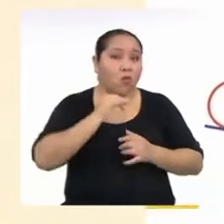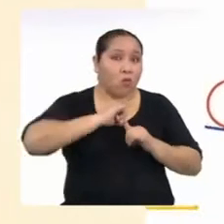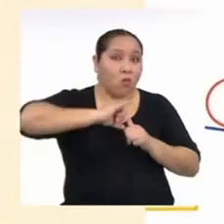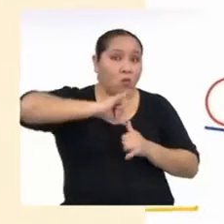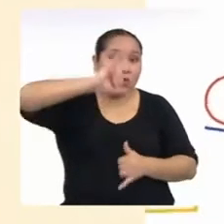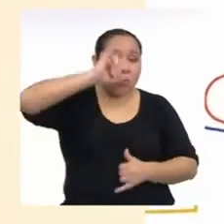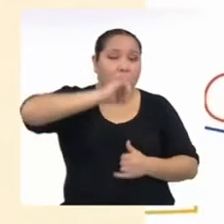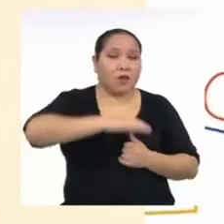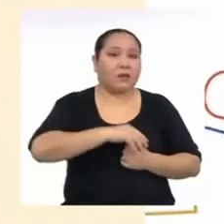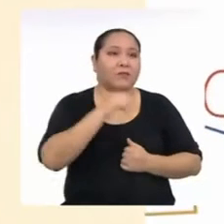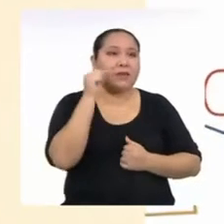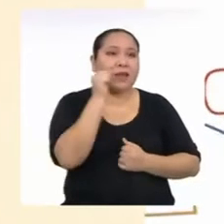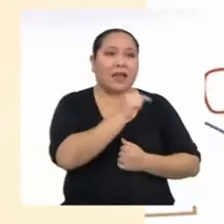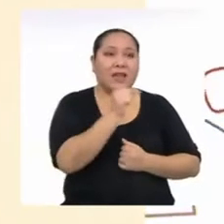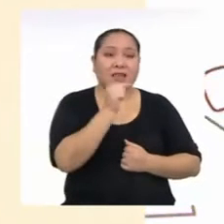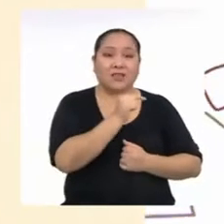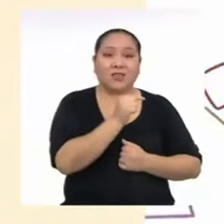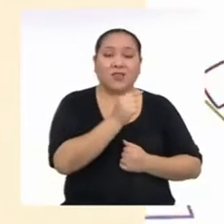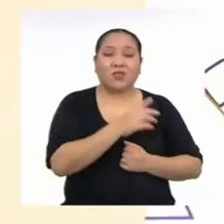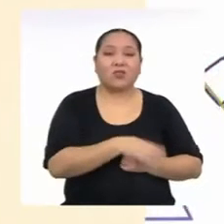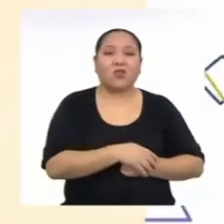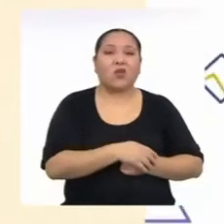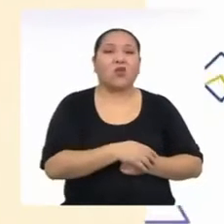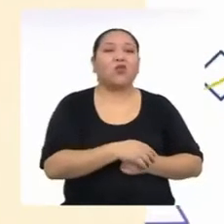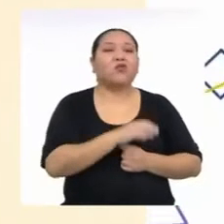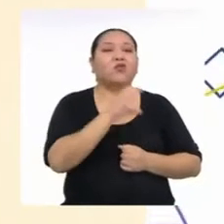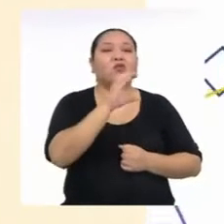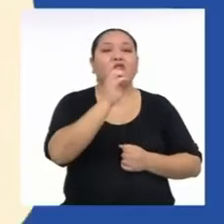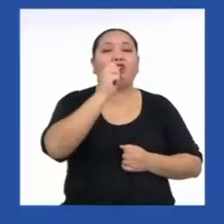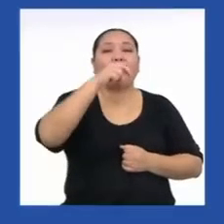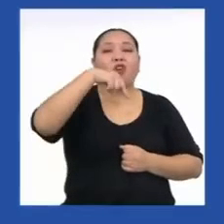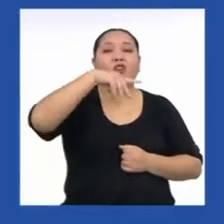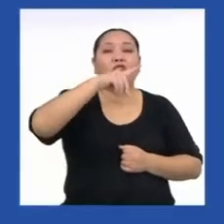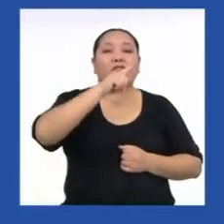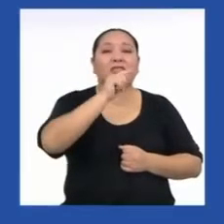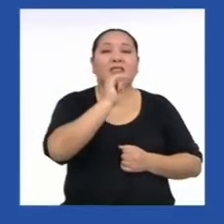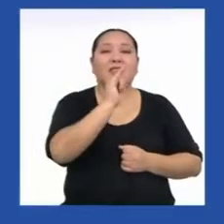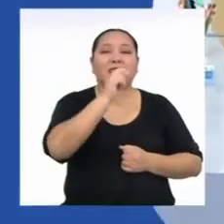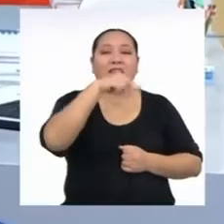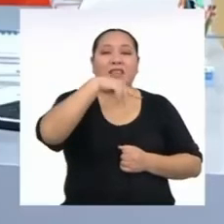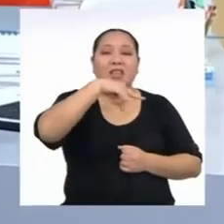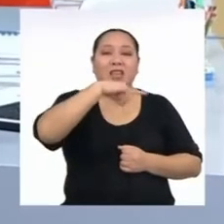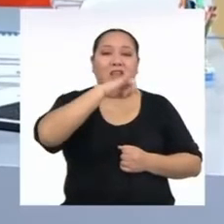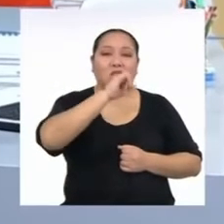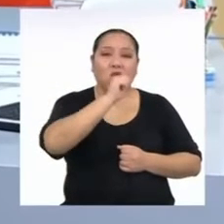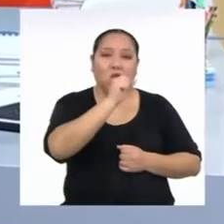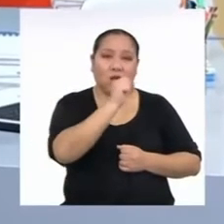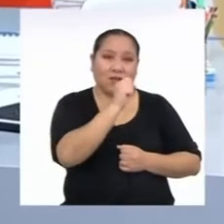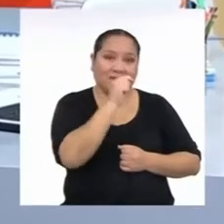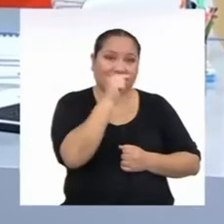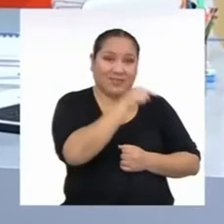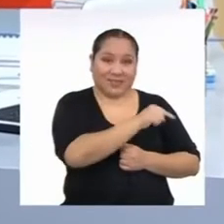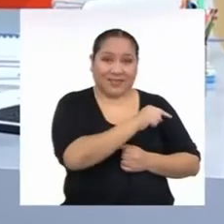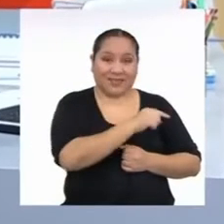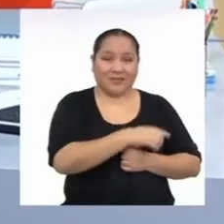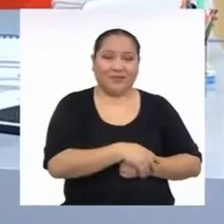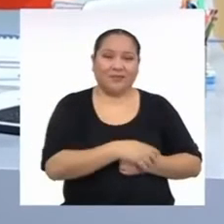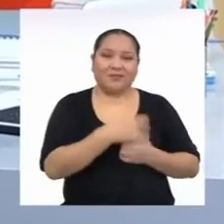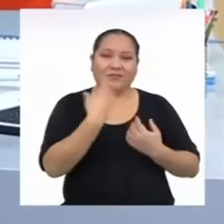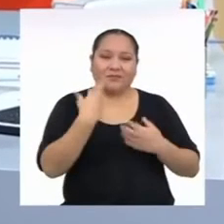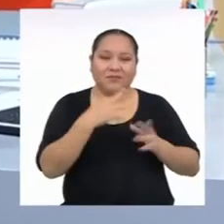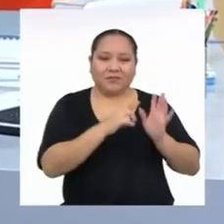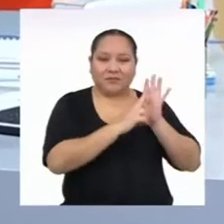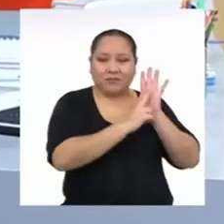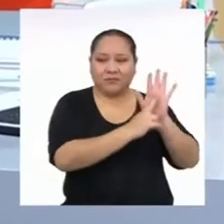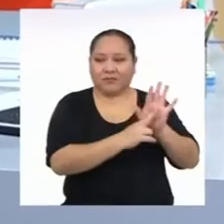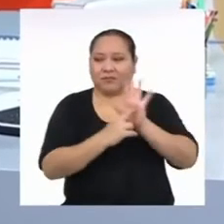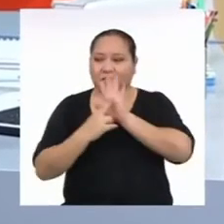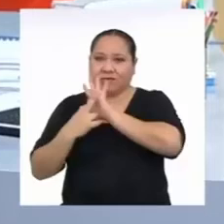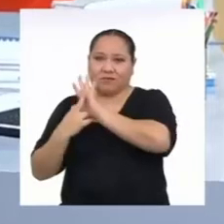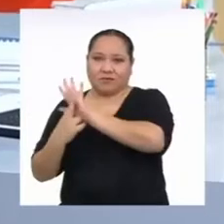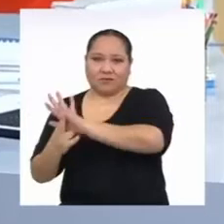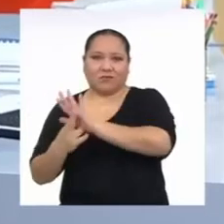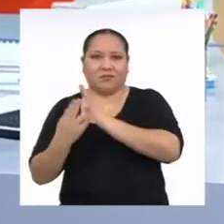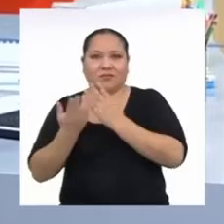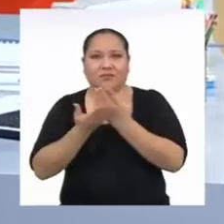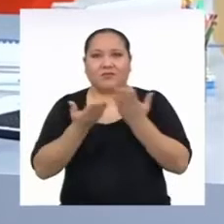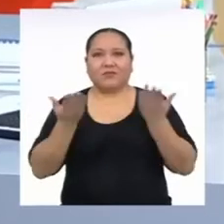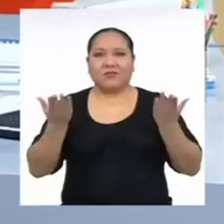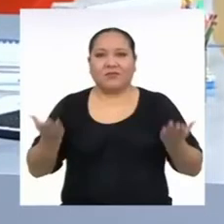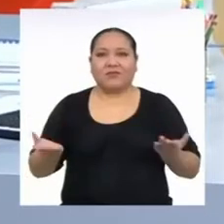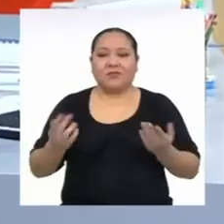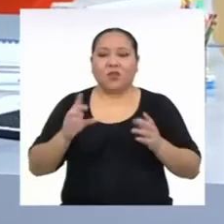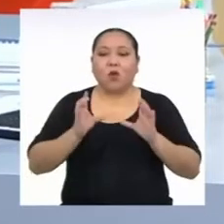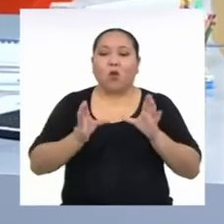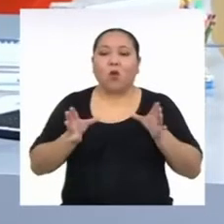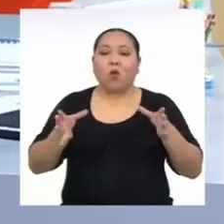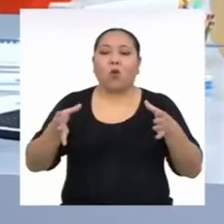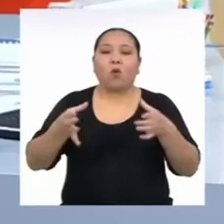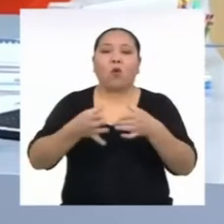de variables cuantitativas continuas. Ya podemos representar las características de una